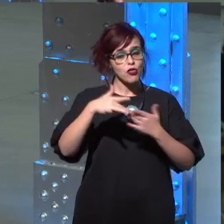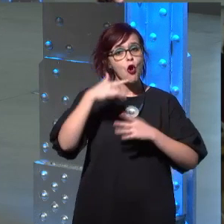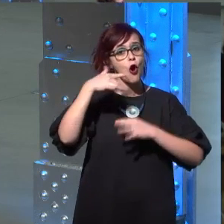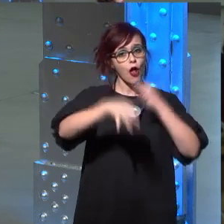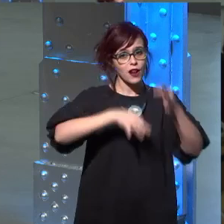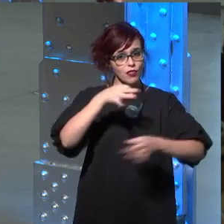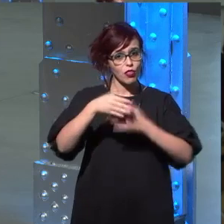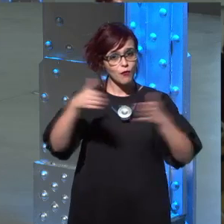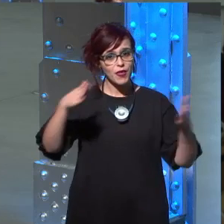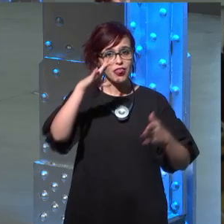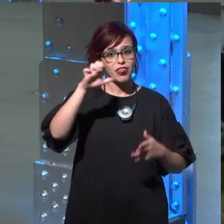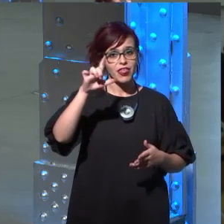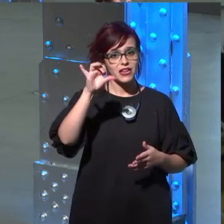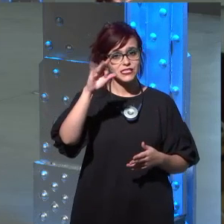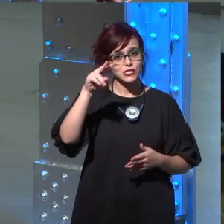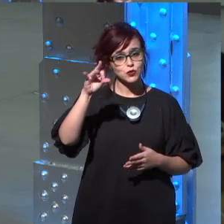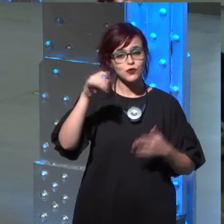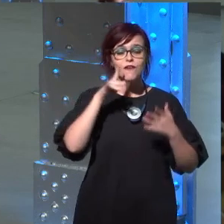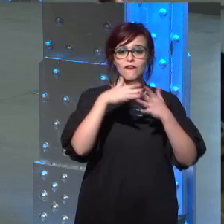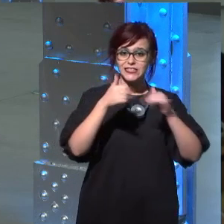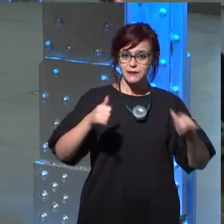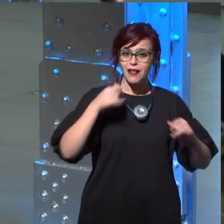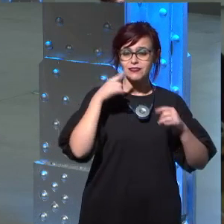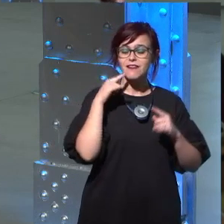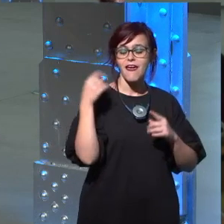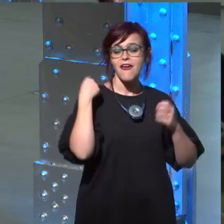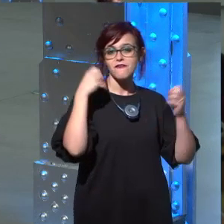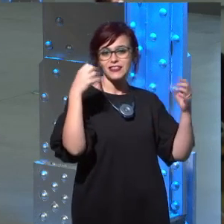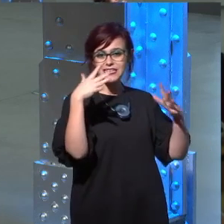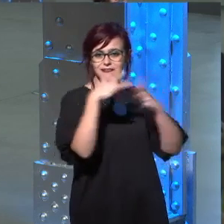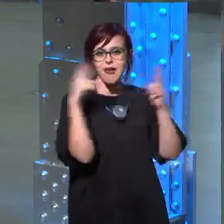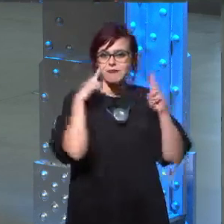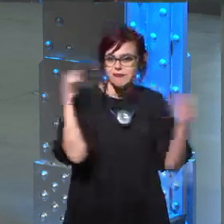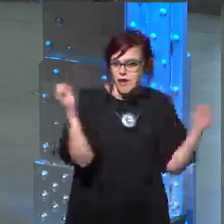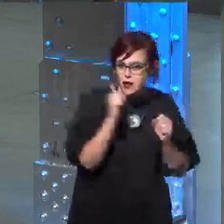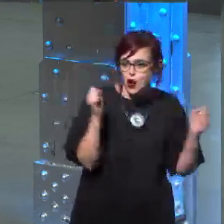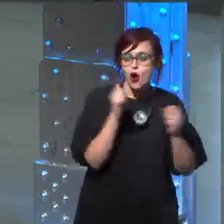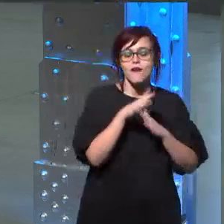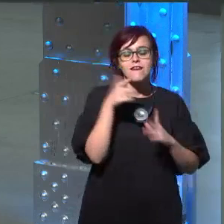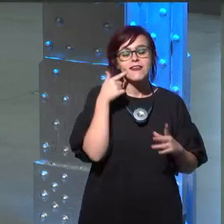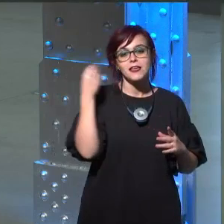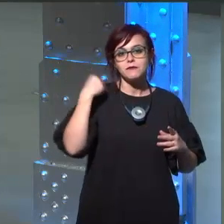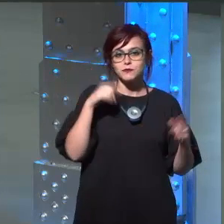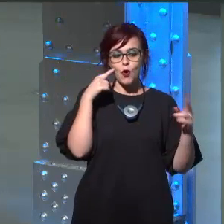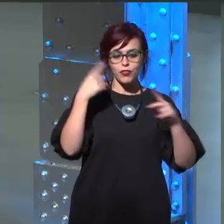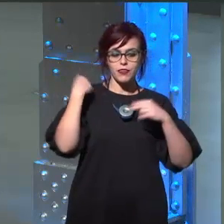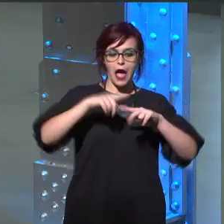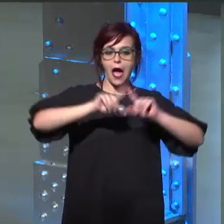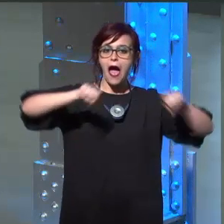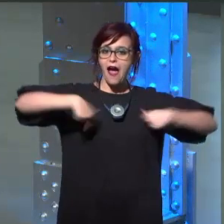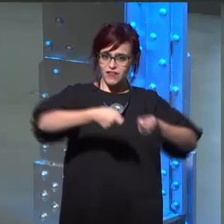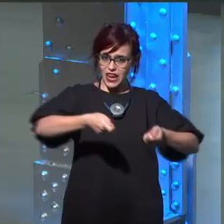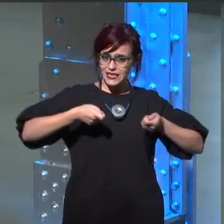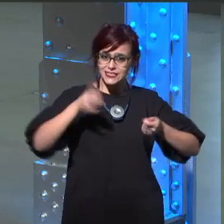organizadores del Celsius, que somos el festival de fantasía, terror y ciencia ficción que se desarrolla en Abilés desde hace seis años y tenemos la enorme